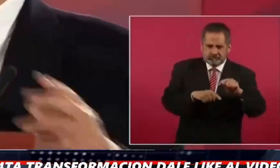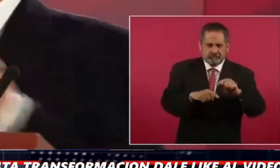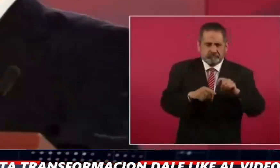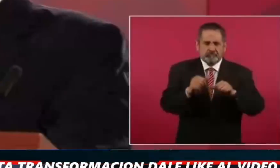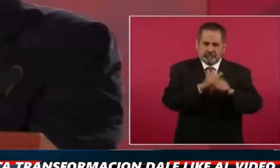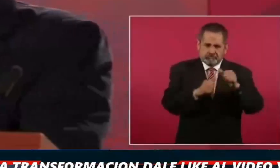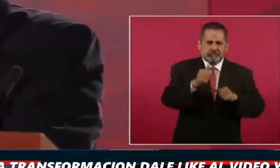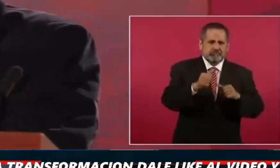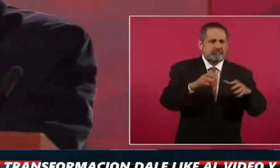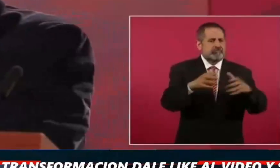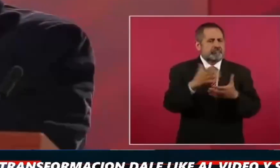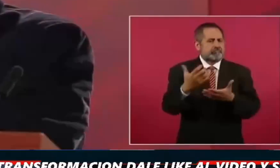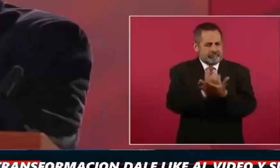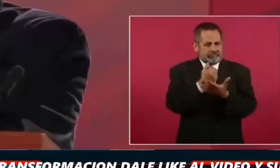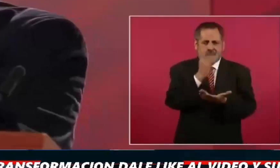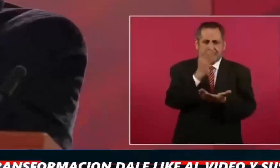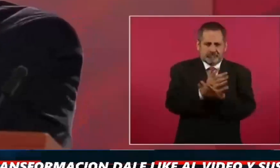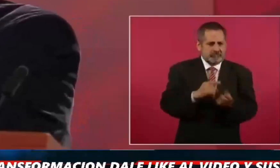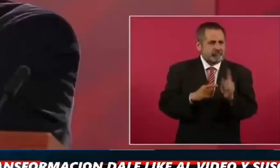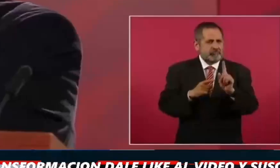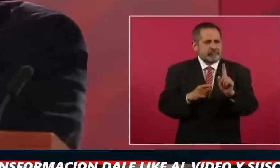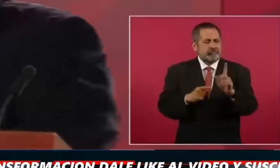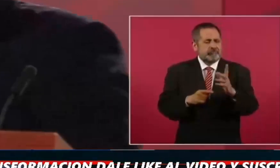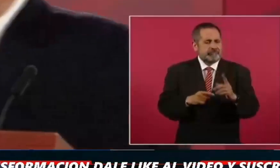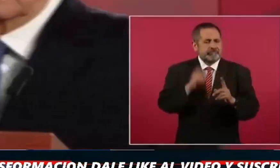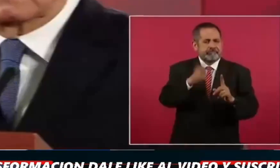y que quedara como candidato único